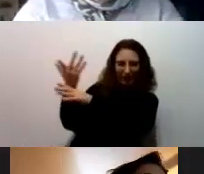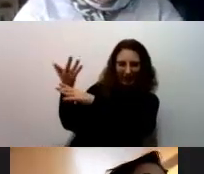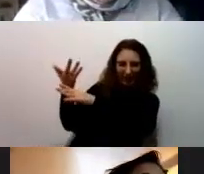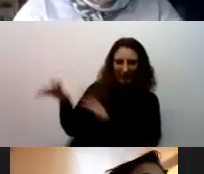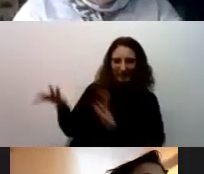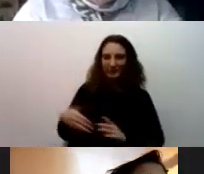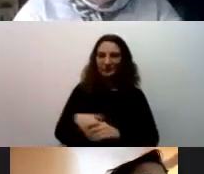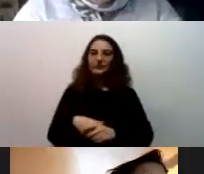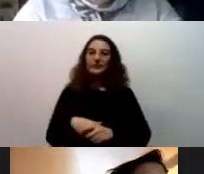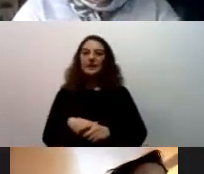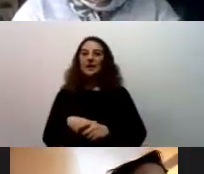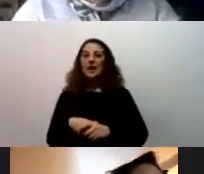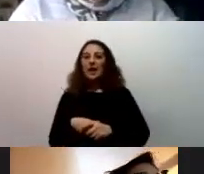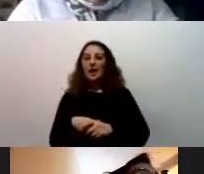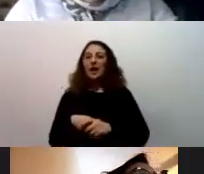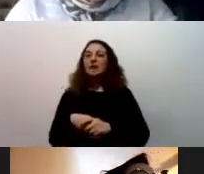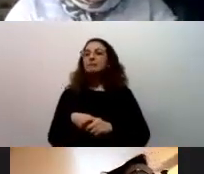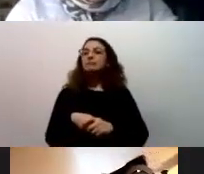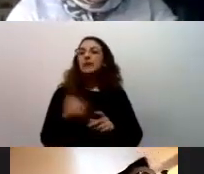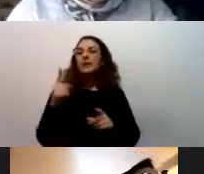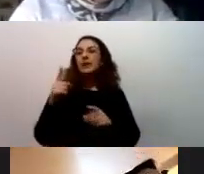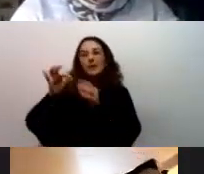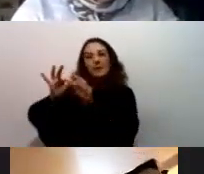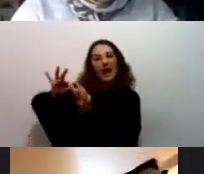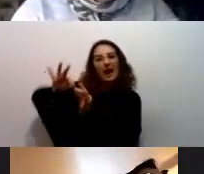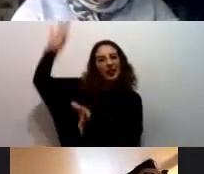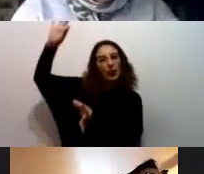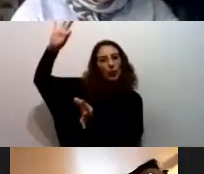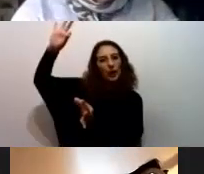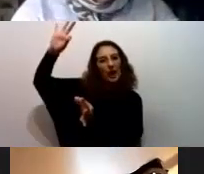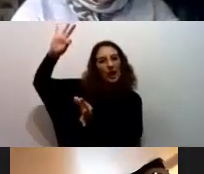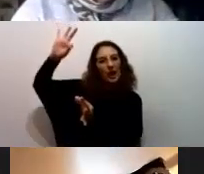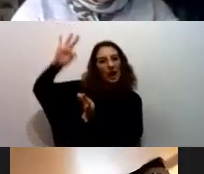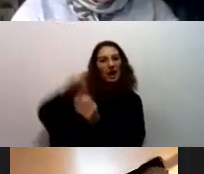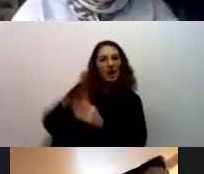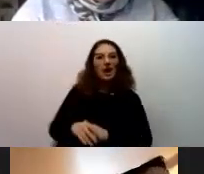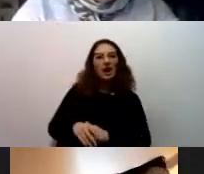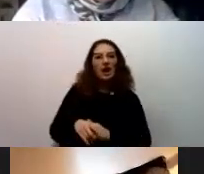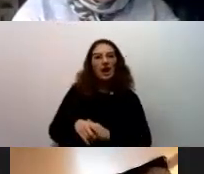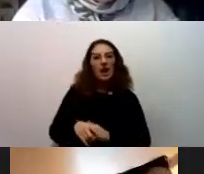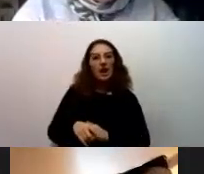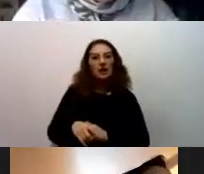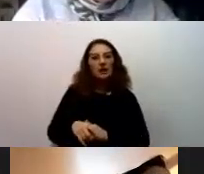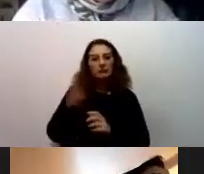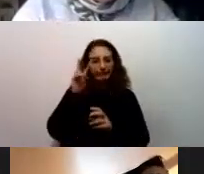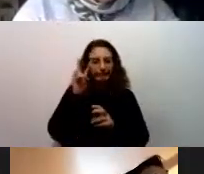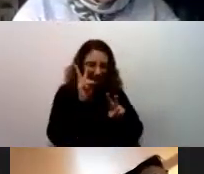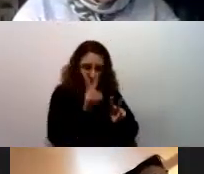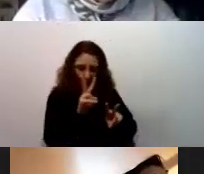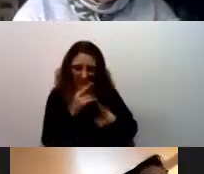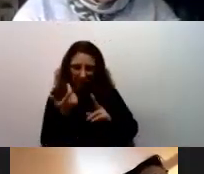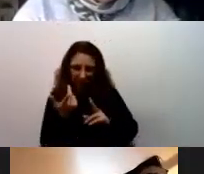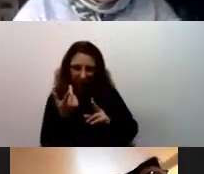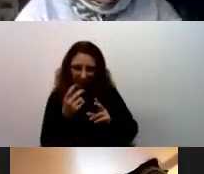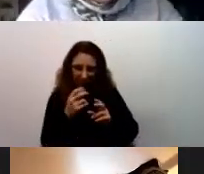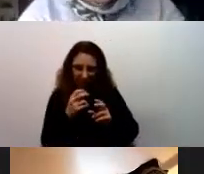de riesgo deben tener una altura uniforme, no sé si lo alcanzan a ver, el volumen libre de riesgo tiene